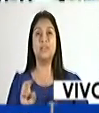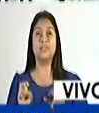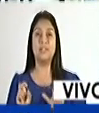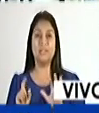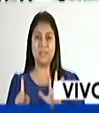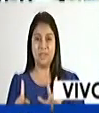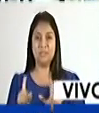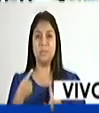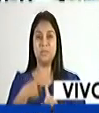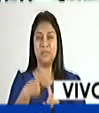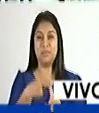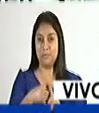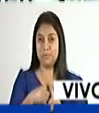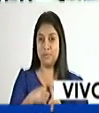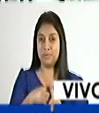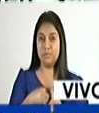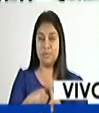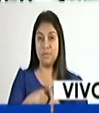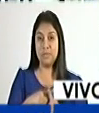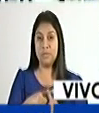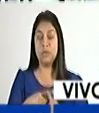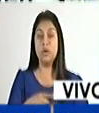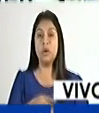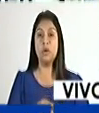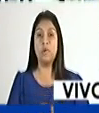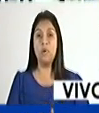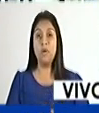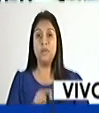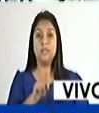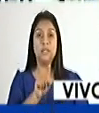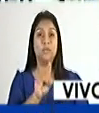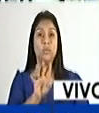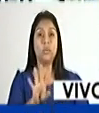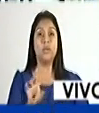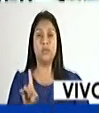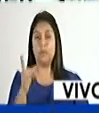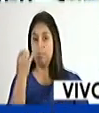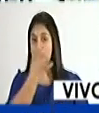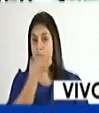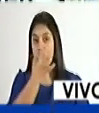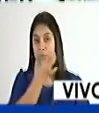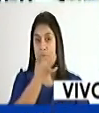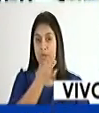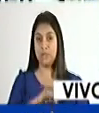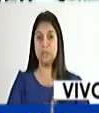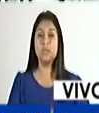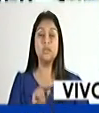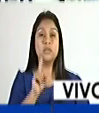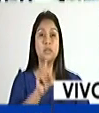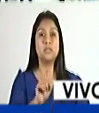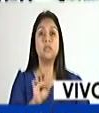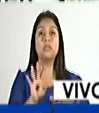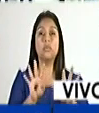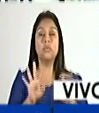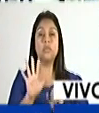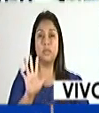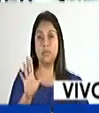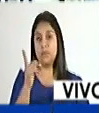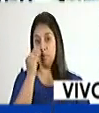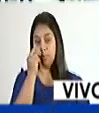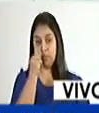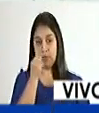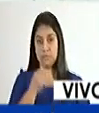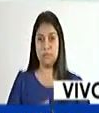336 casos positivos, siendo estos 141 femeninos y 195